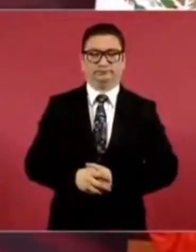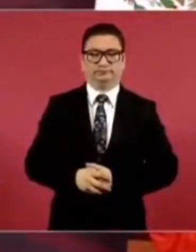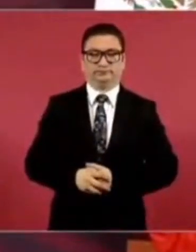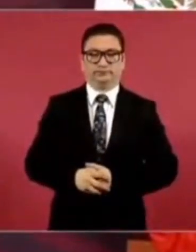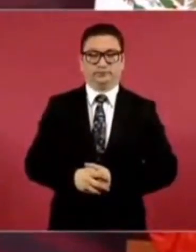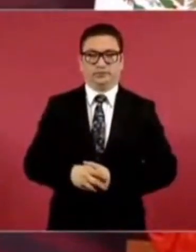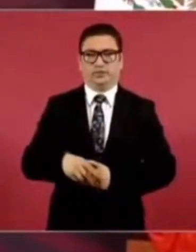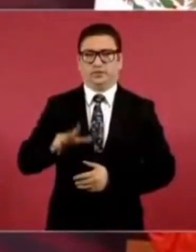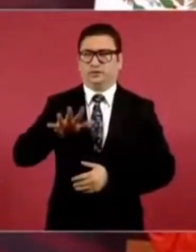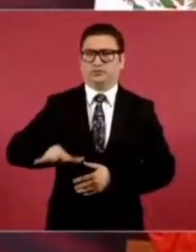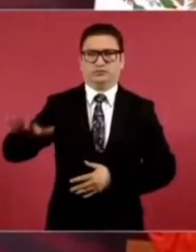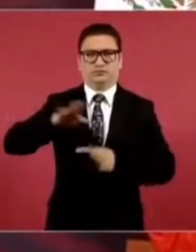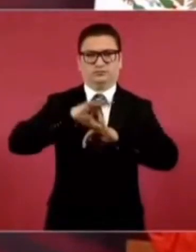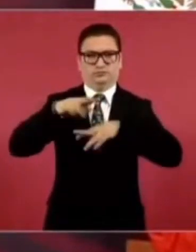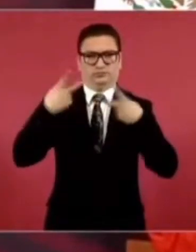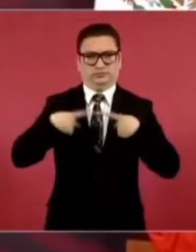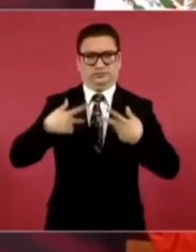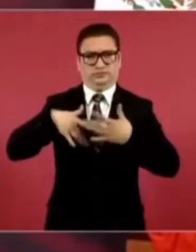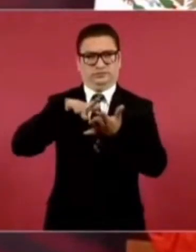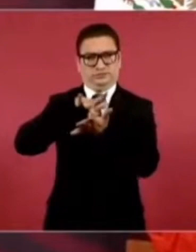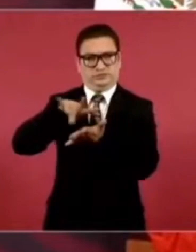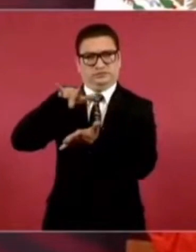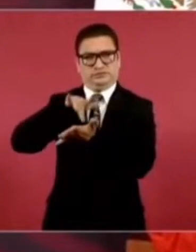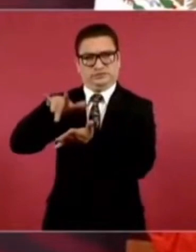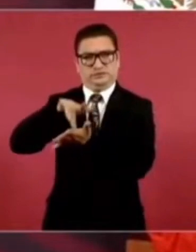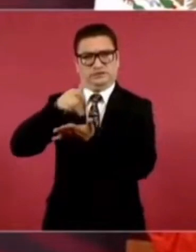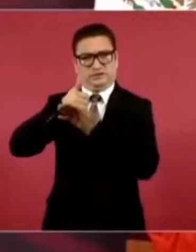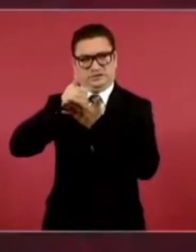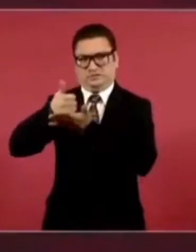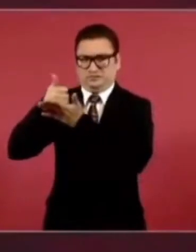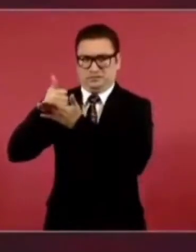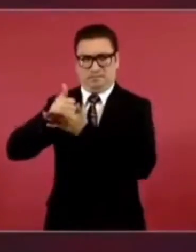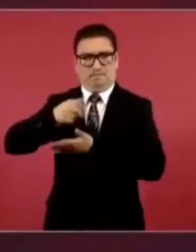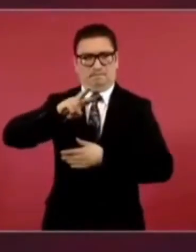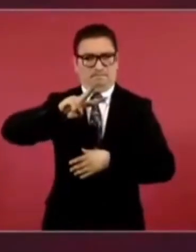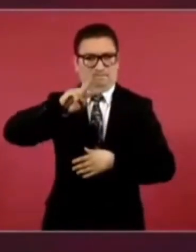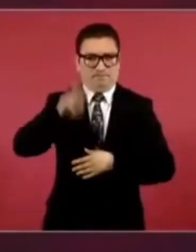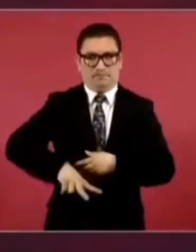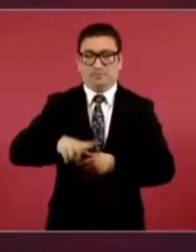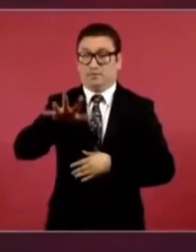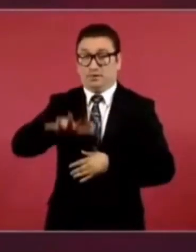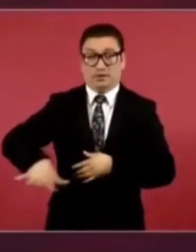de apoyo real a la gente,